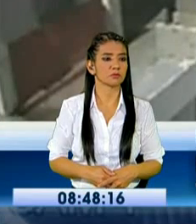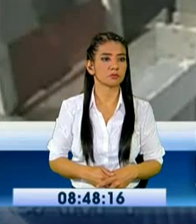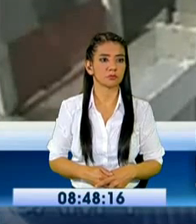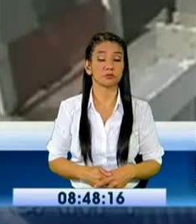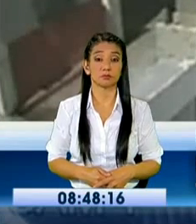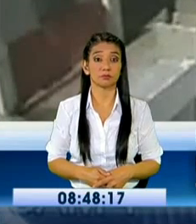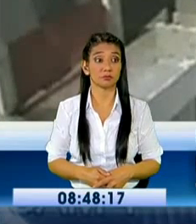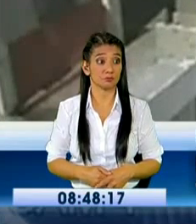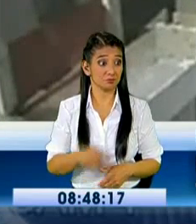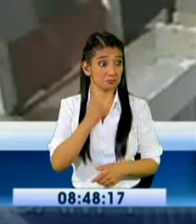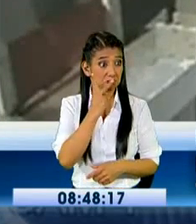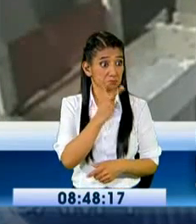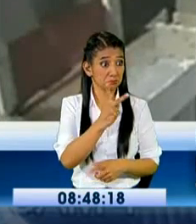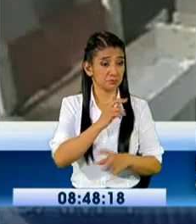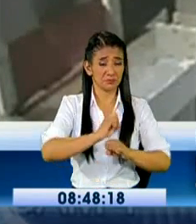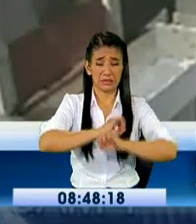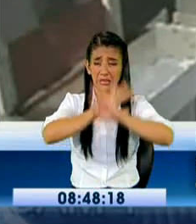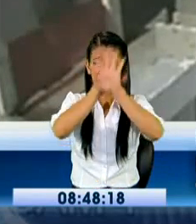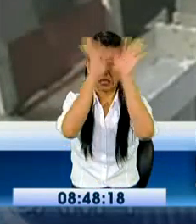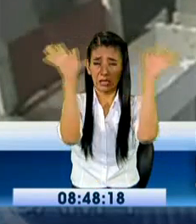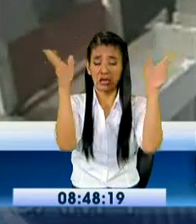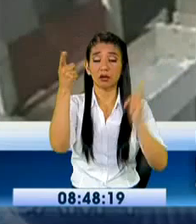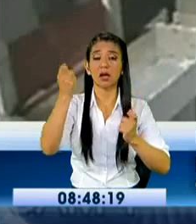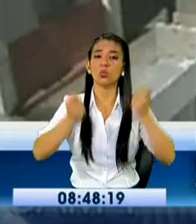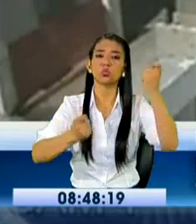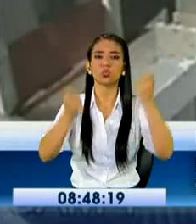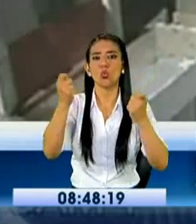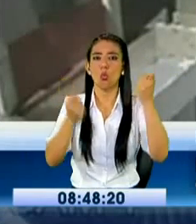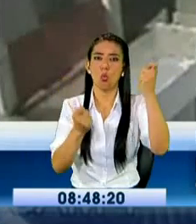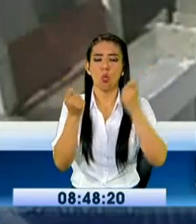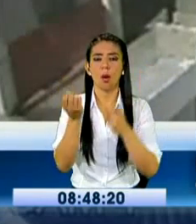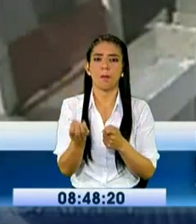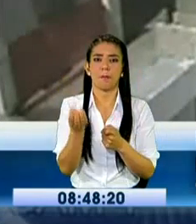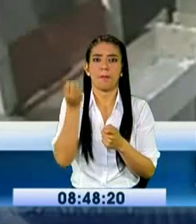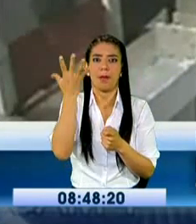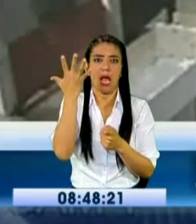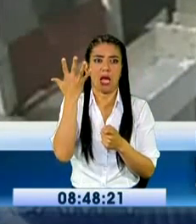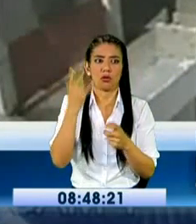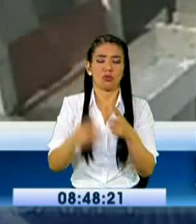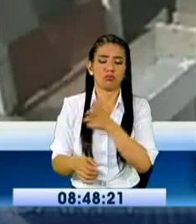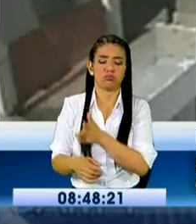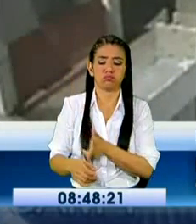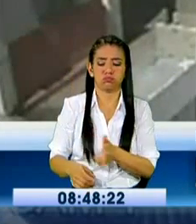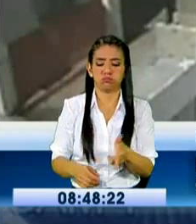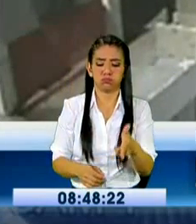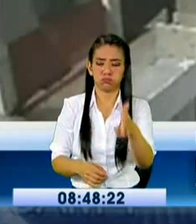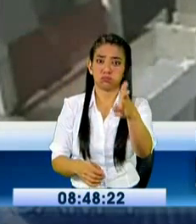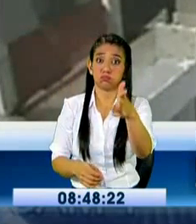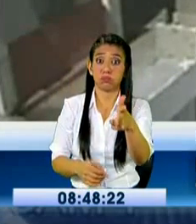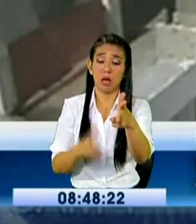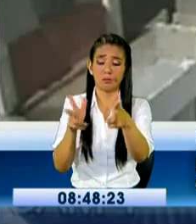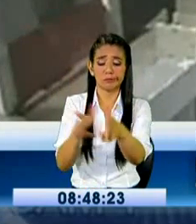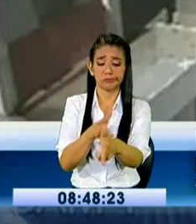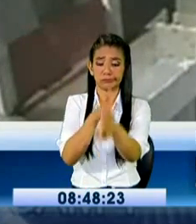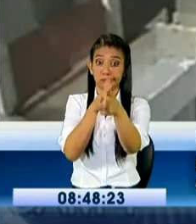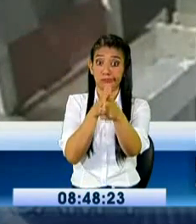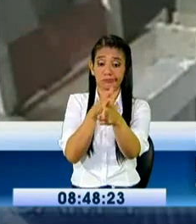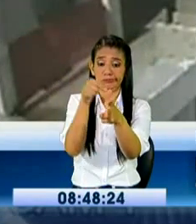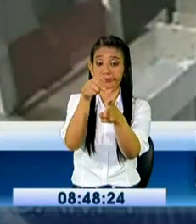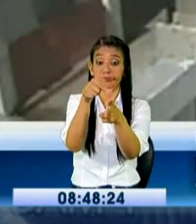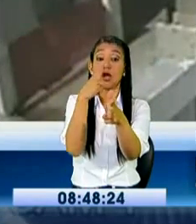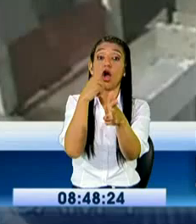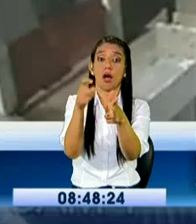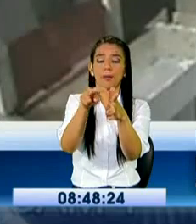Las imágenes muestran un todoterreno blanco. Llega y se parquea delante del vehículo liviano. El copiloto baja